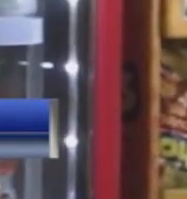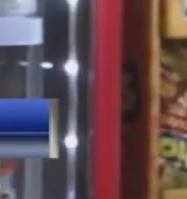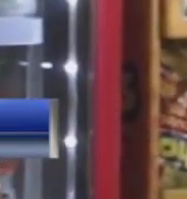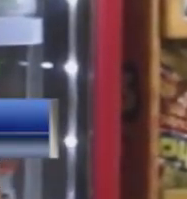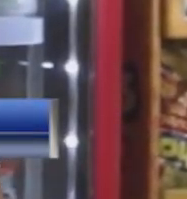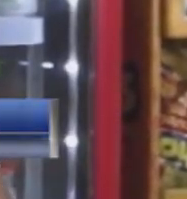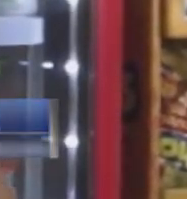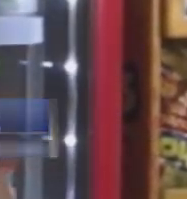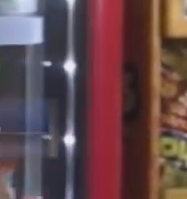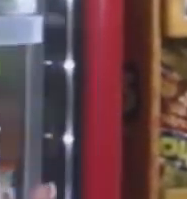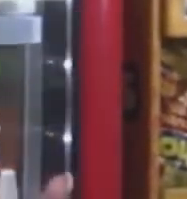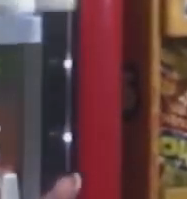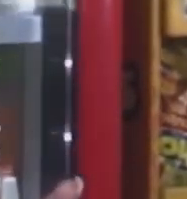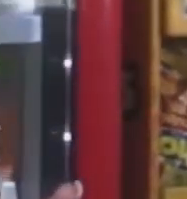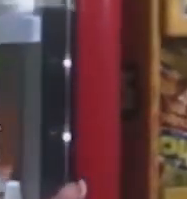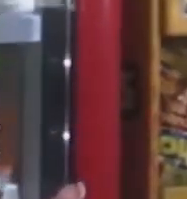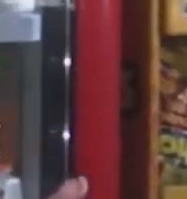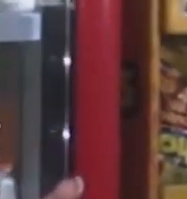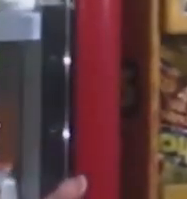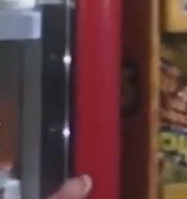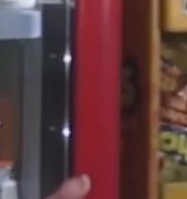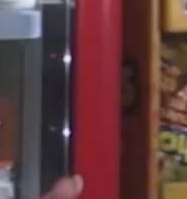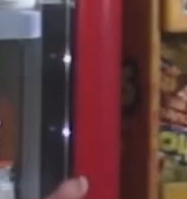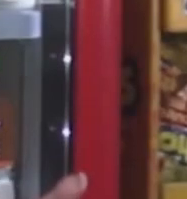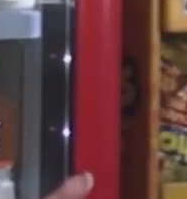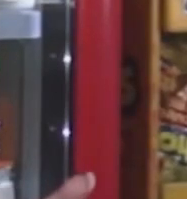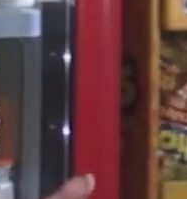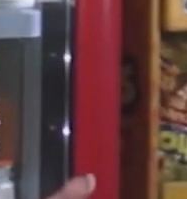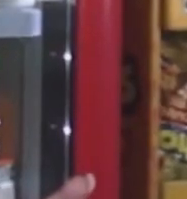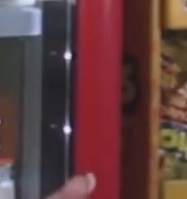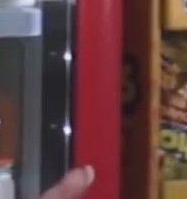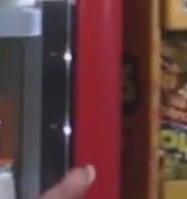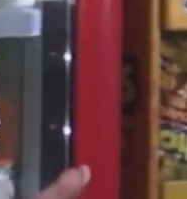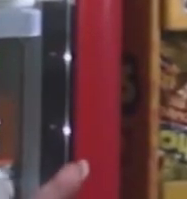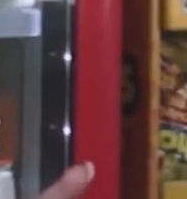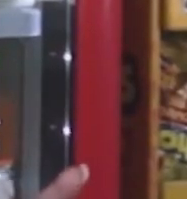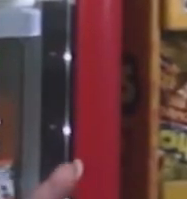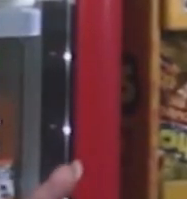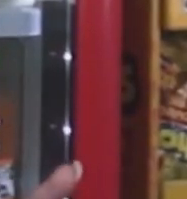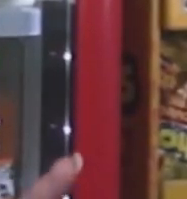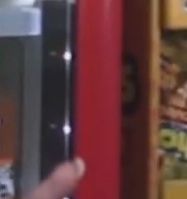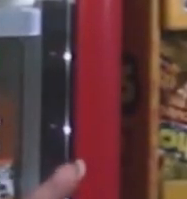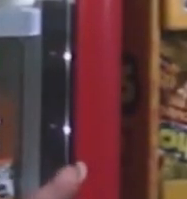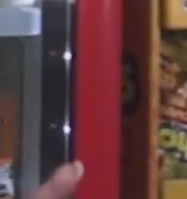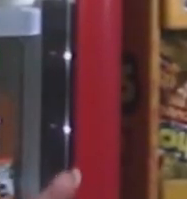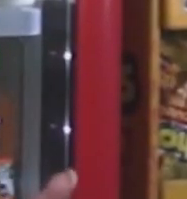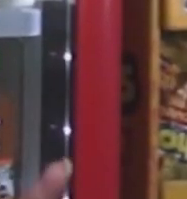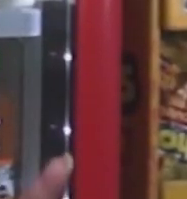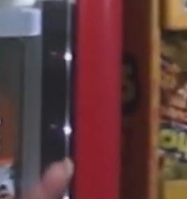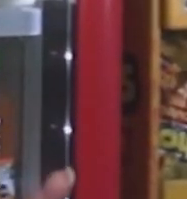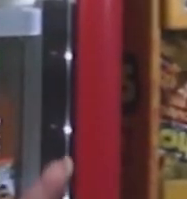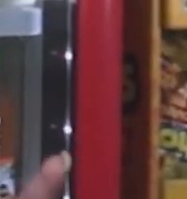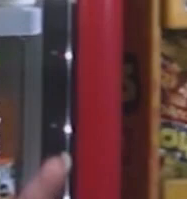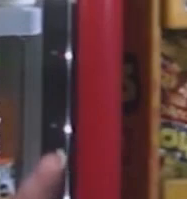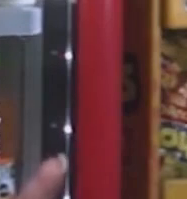nacimiento. Entonces, si usted lleva huevos, ahí se le cose en un instante, porque el agua es bien